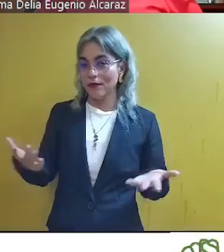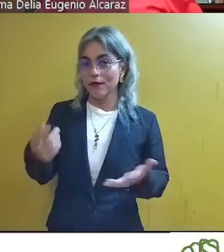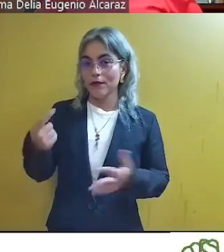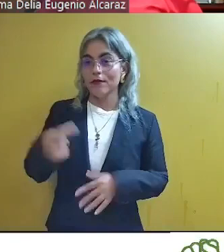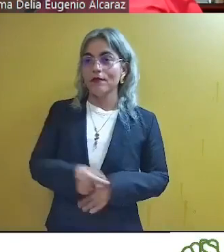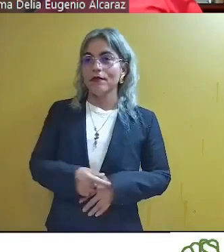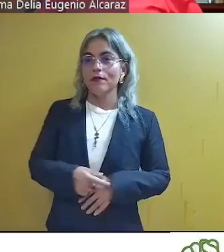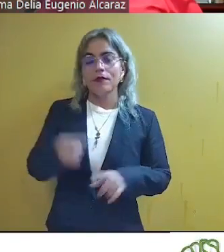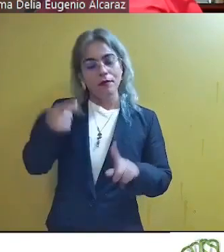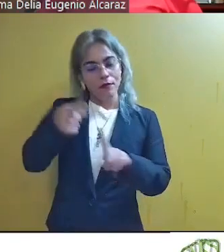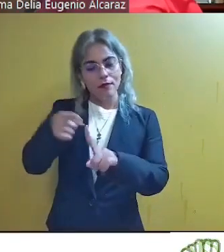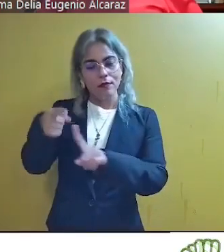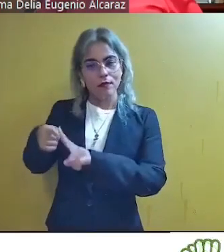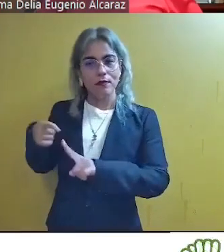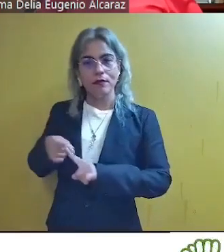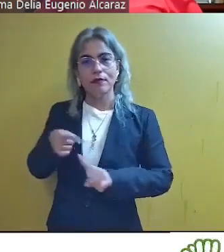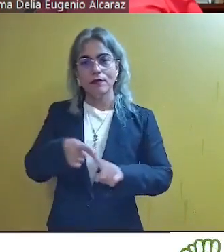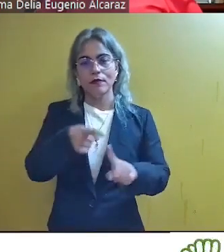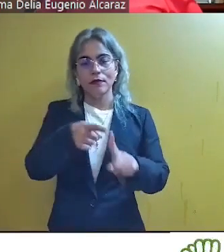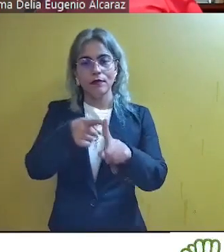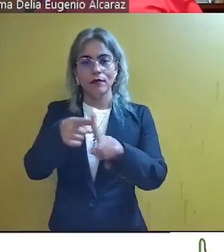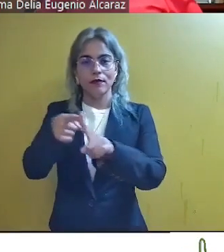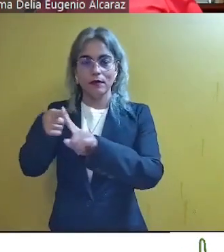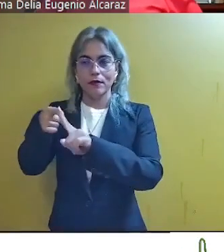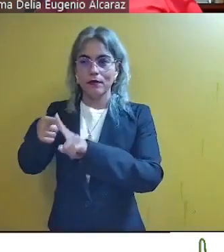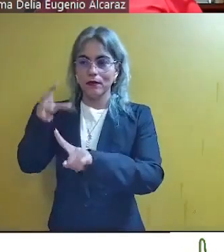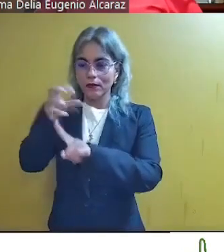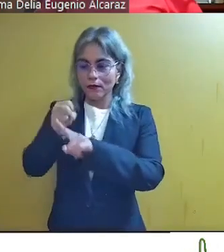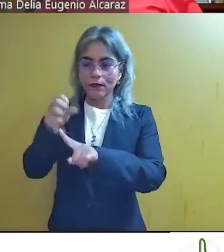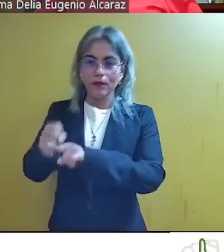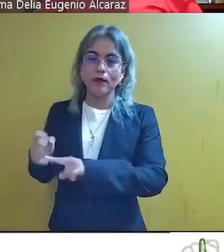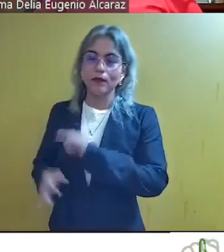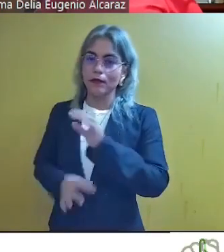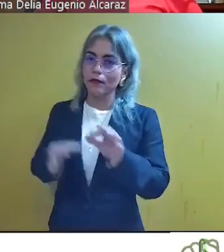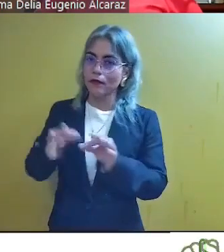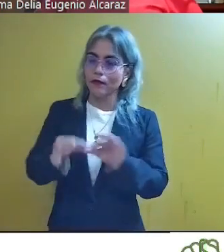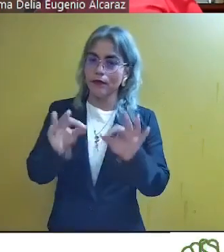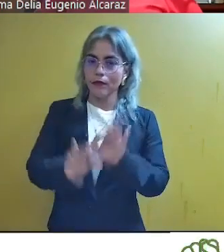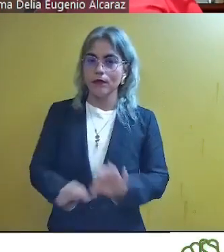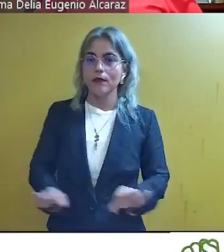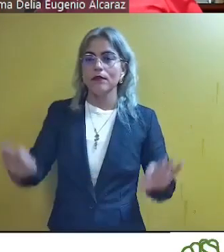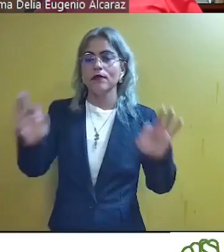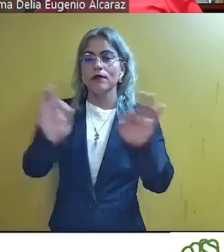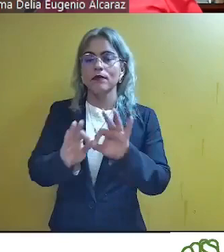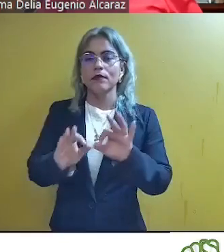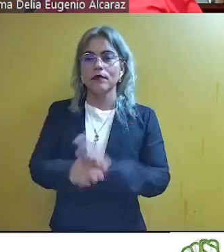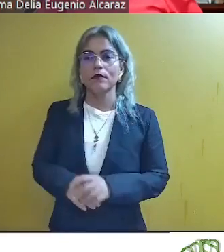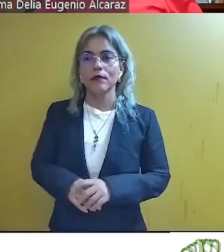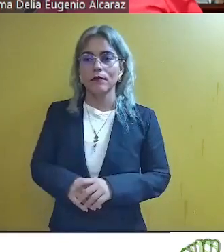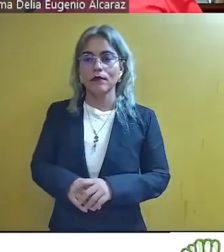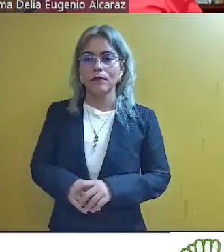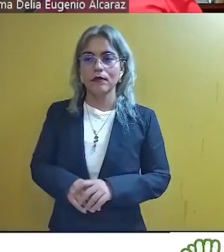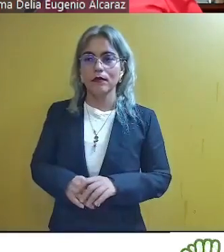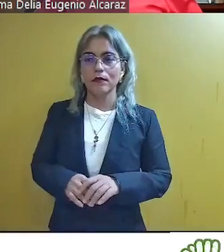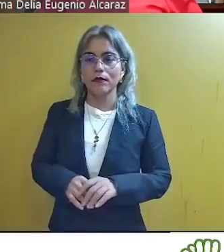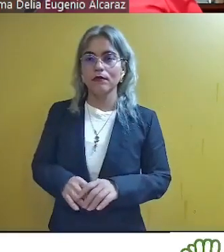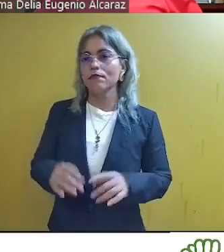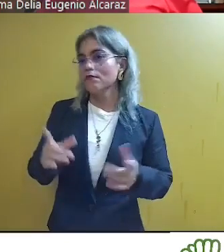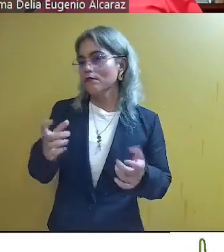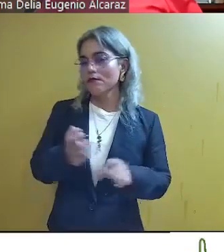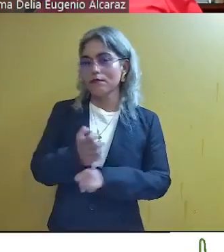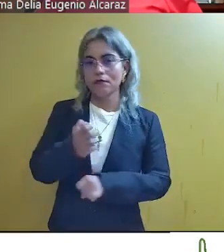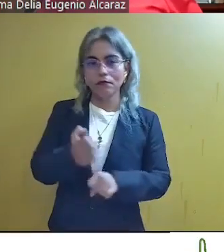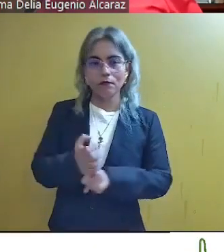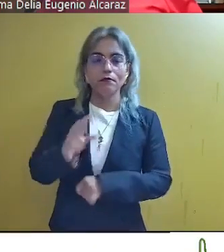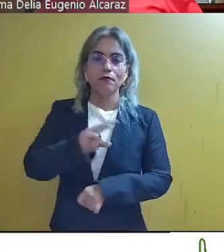los objetivos y las metas de los programas prioritarios aprobados por el presupuesto de egresos. Las dependencias y entidades que no puedan cubrir la totalidad de